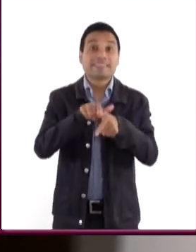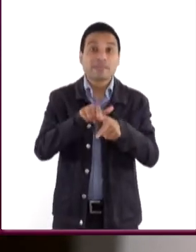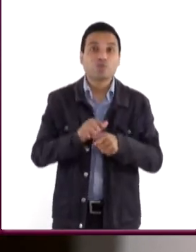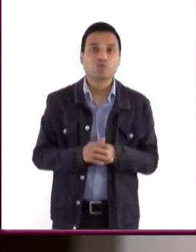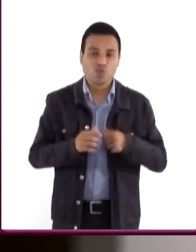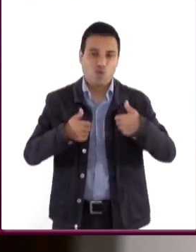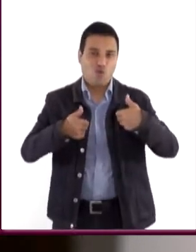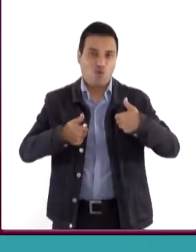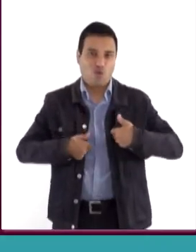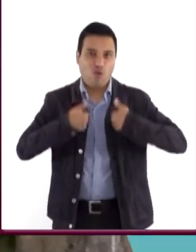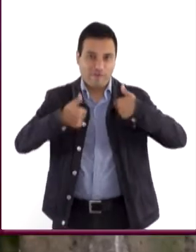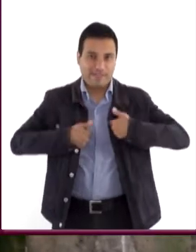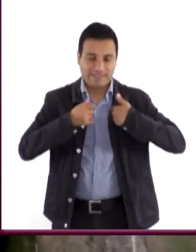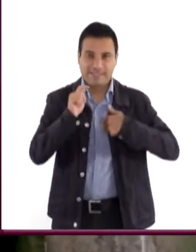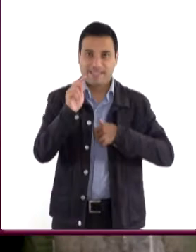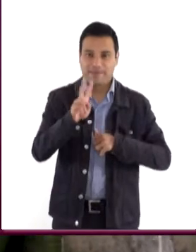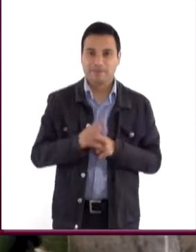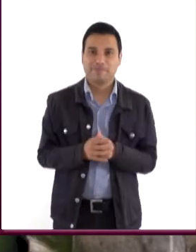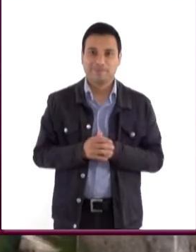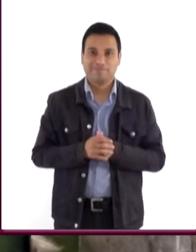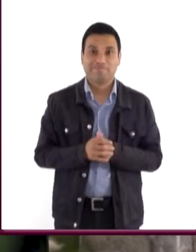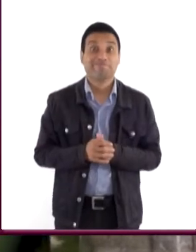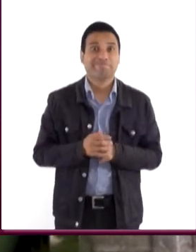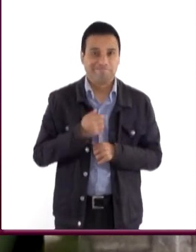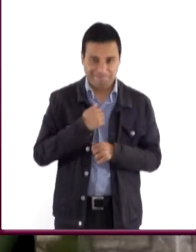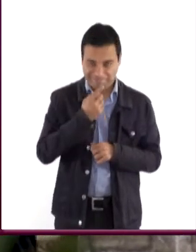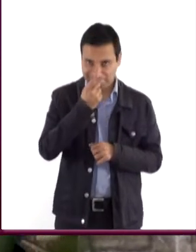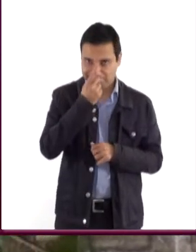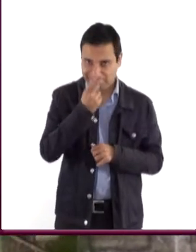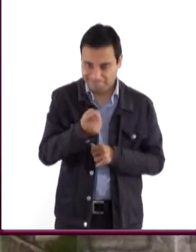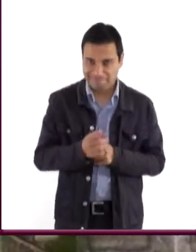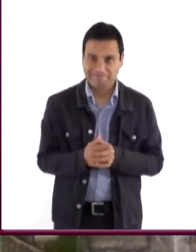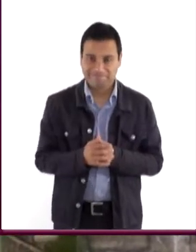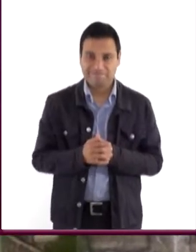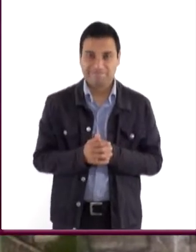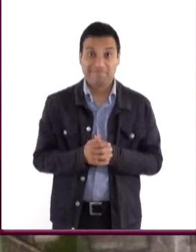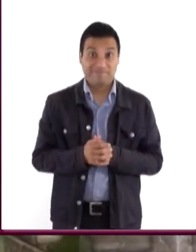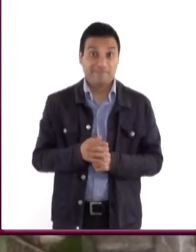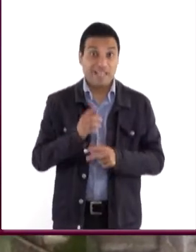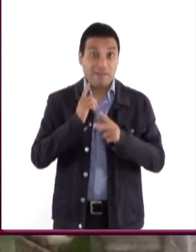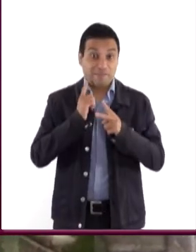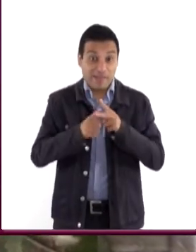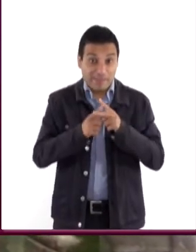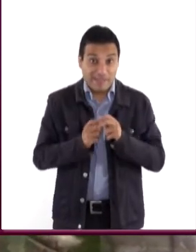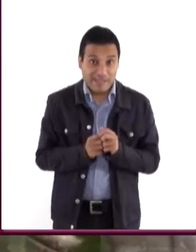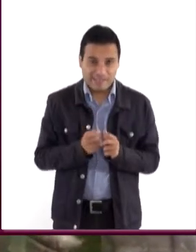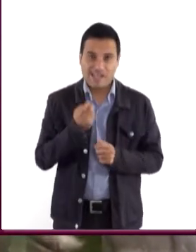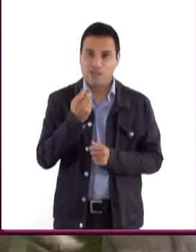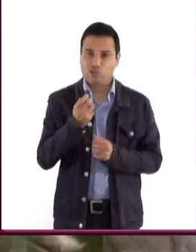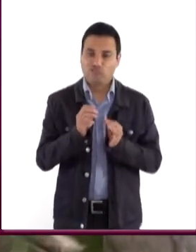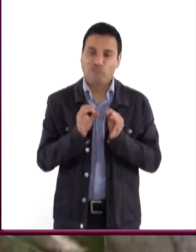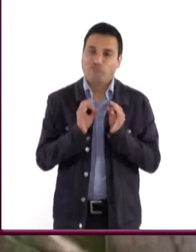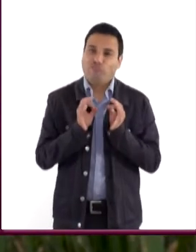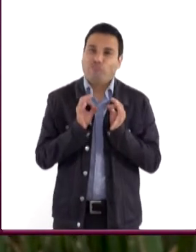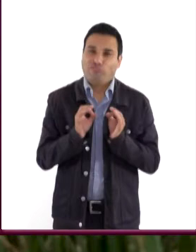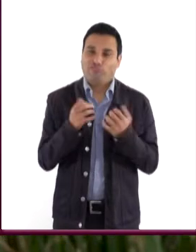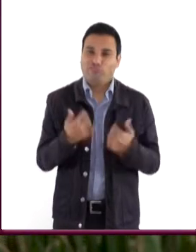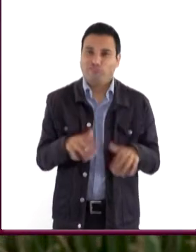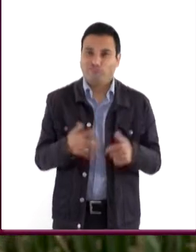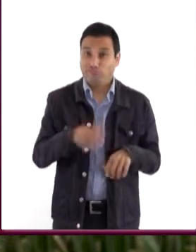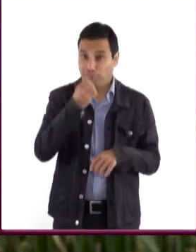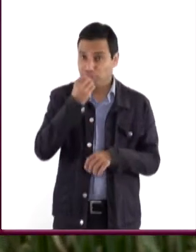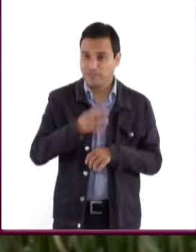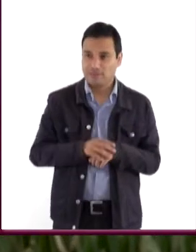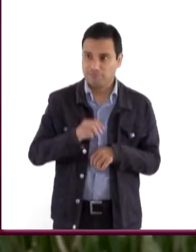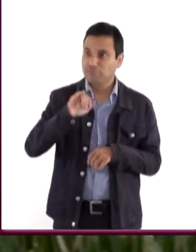en Jóvenes en TV. ¿Ves? Ya decía yo que desde el punto de vista matemático, este escarabajito es toda una joya, ¿eh? Tienes toda